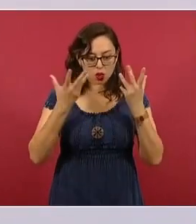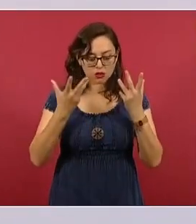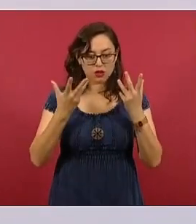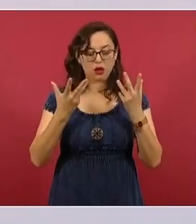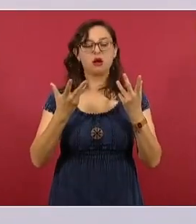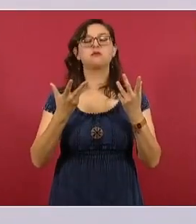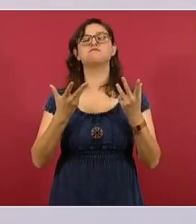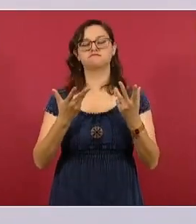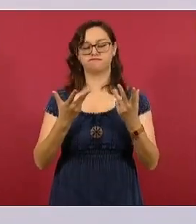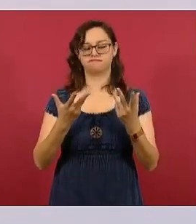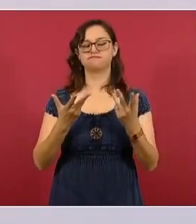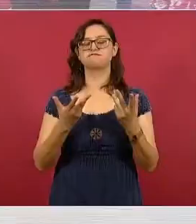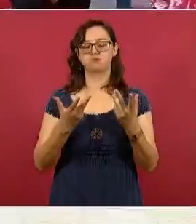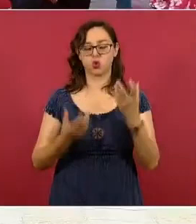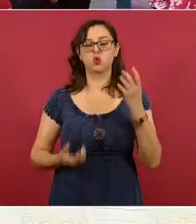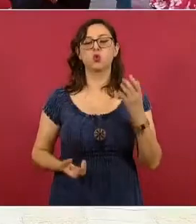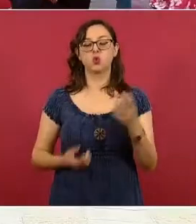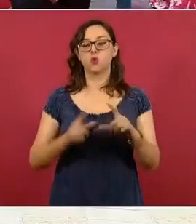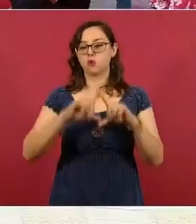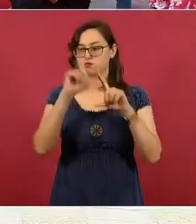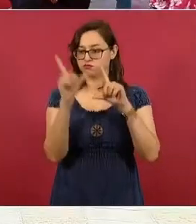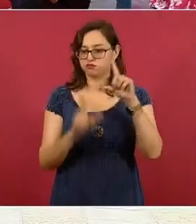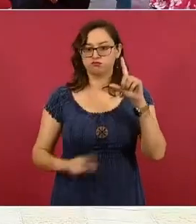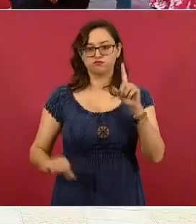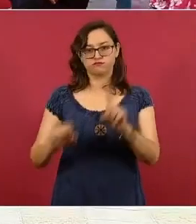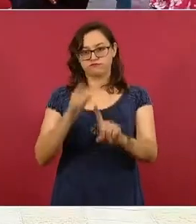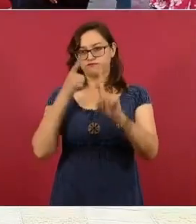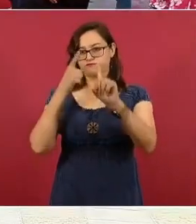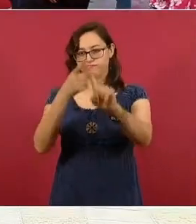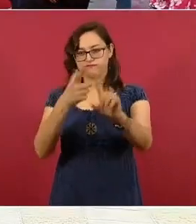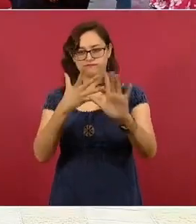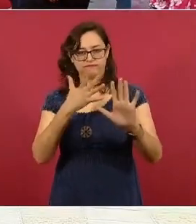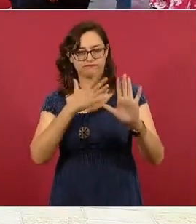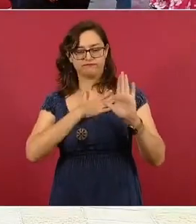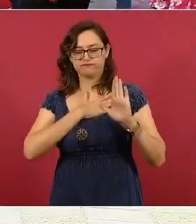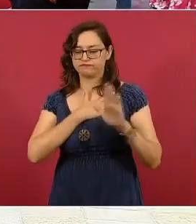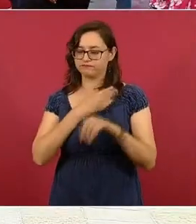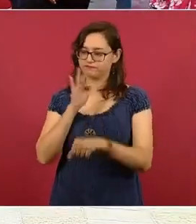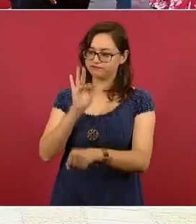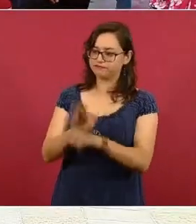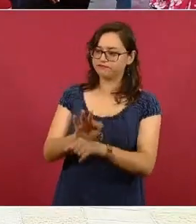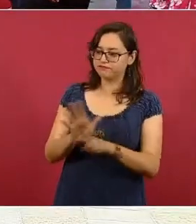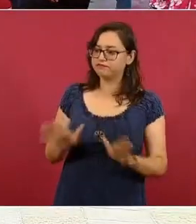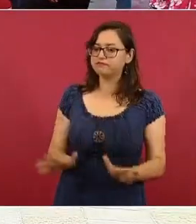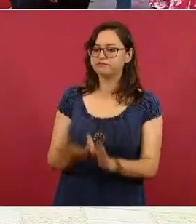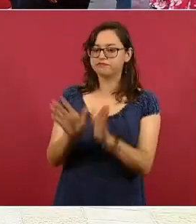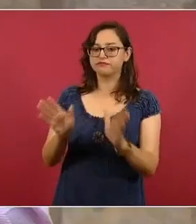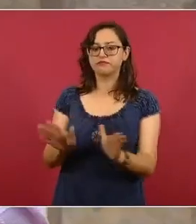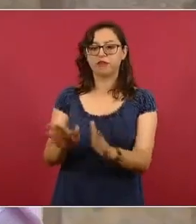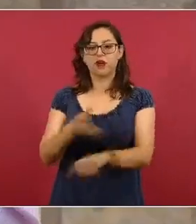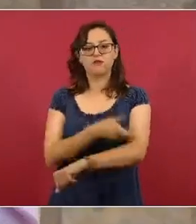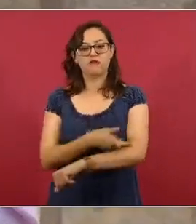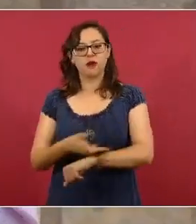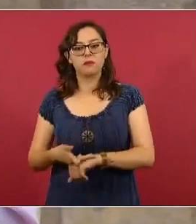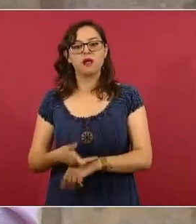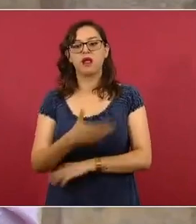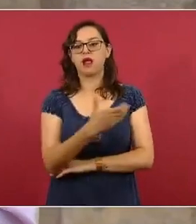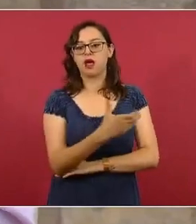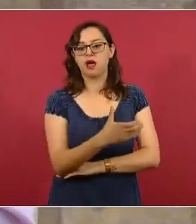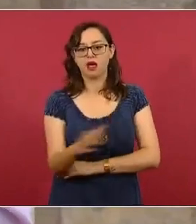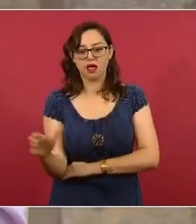Cuarta Transformación, un país comprometido con las familias del campo, un país comprometido con